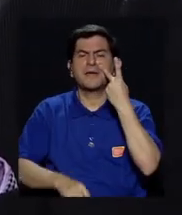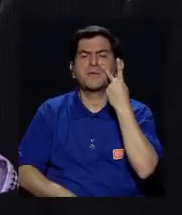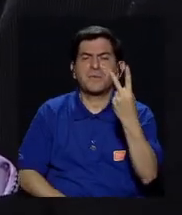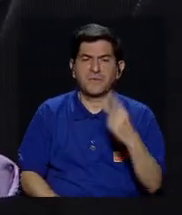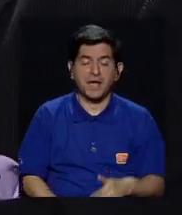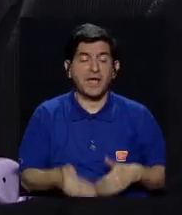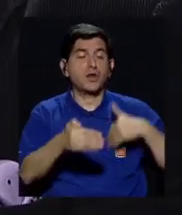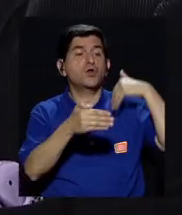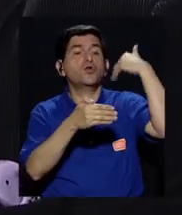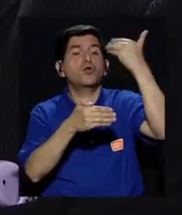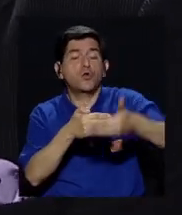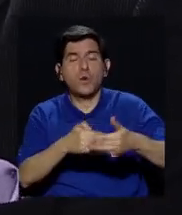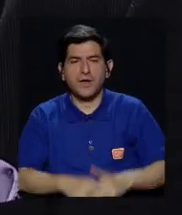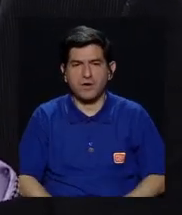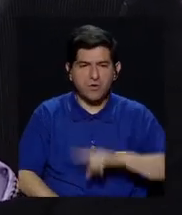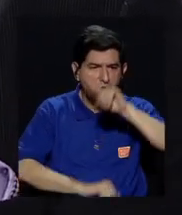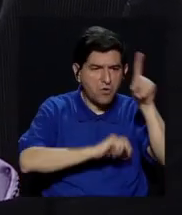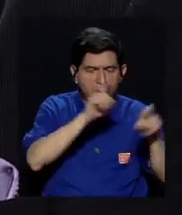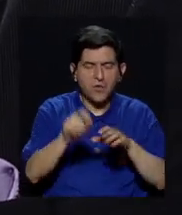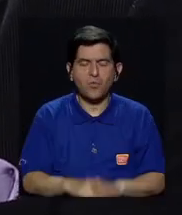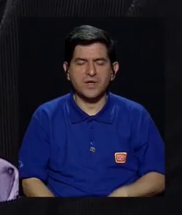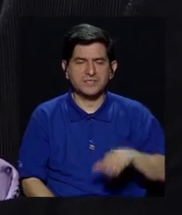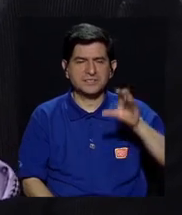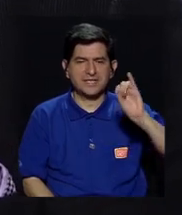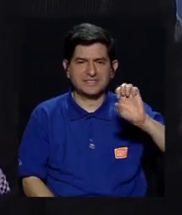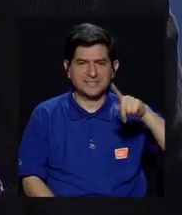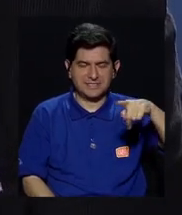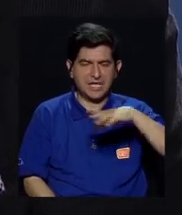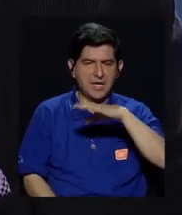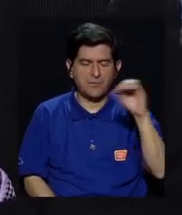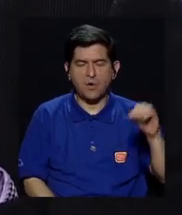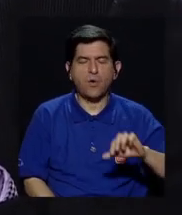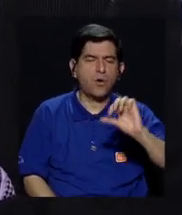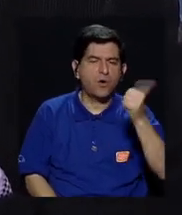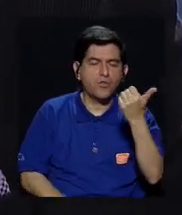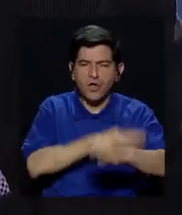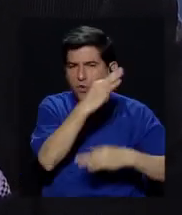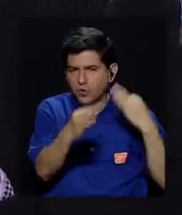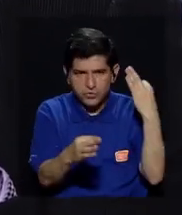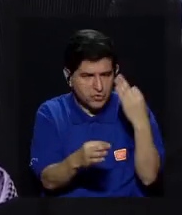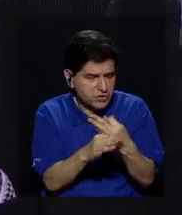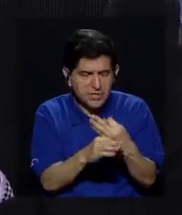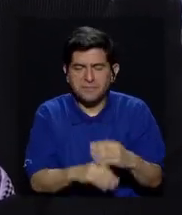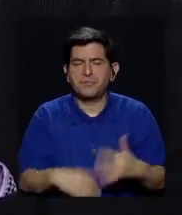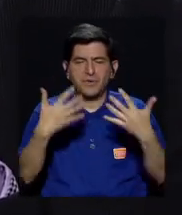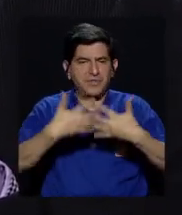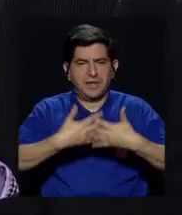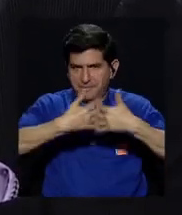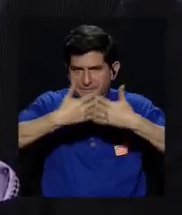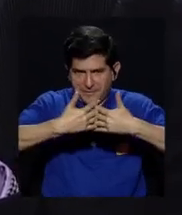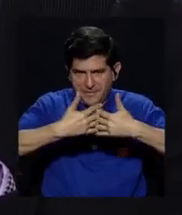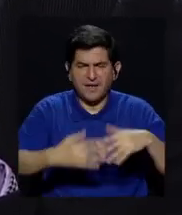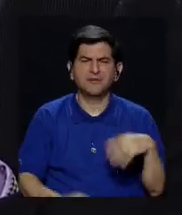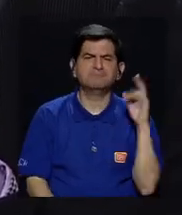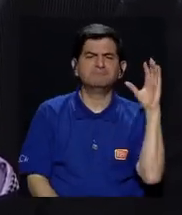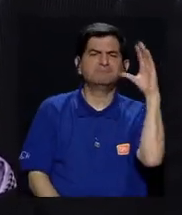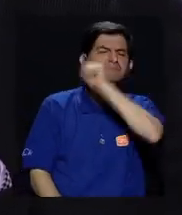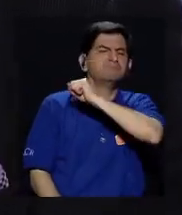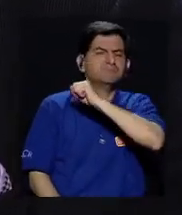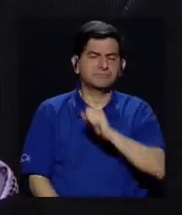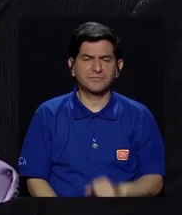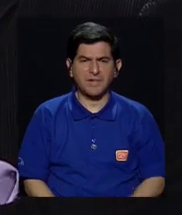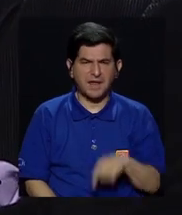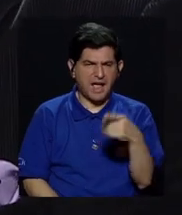habría que ver pasadas cuando vengan las encuestas del 7 cuando vengan las encuestas de un pool cuando vengan las encuestas descienda lo de otras compañías habría que ver